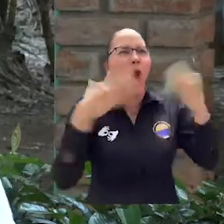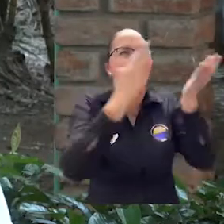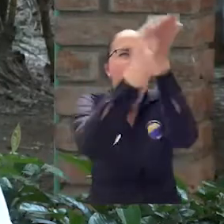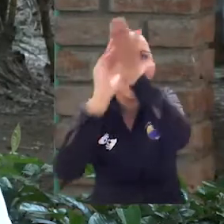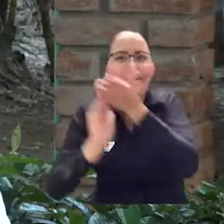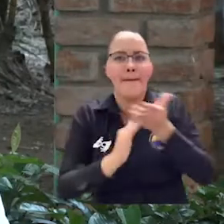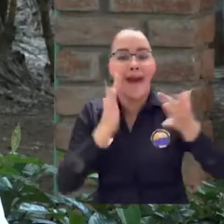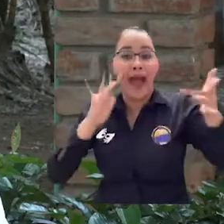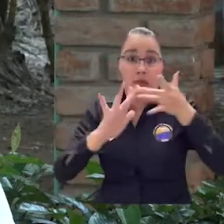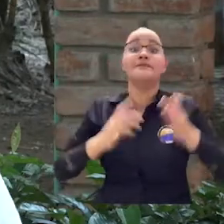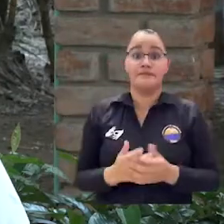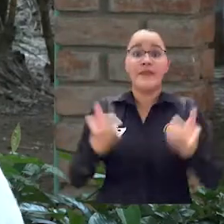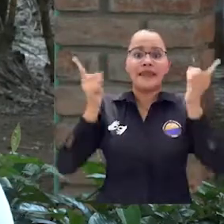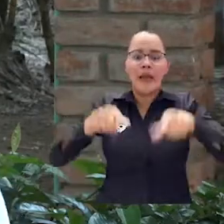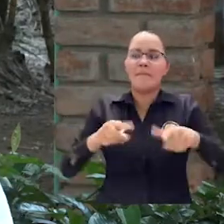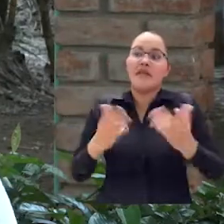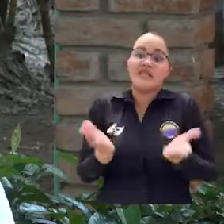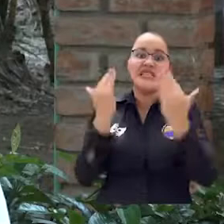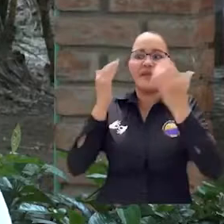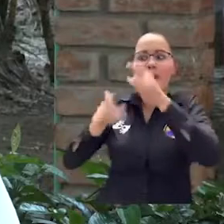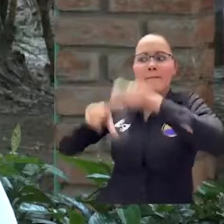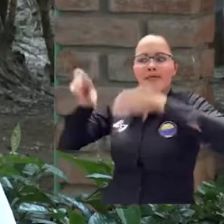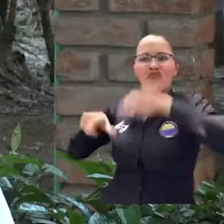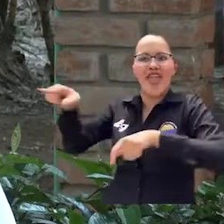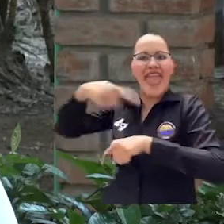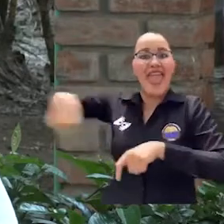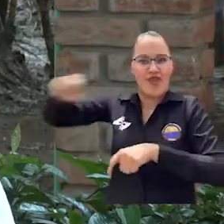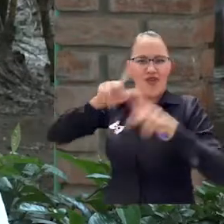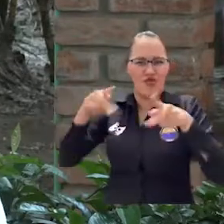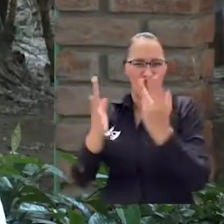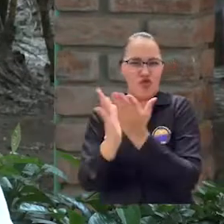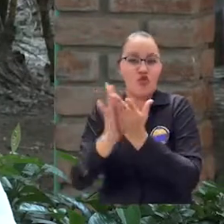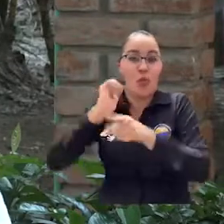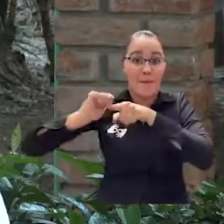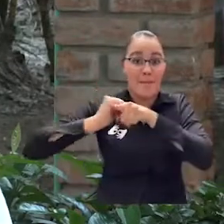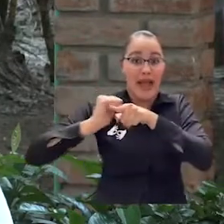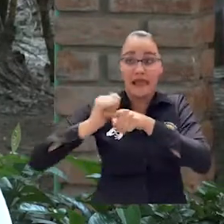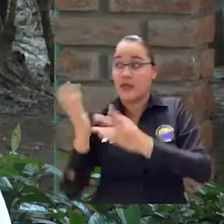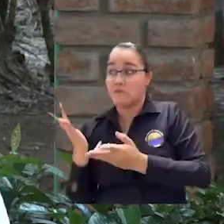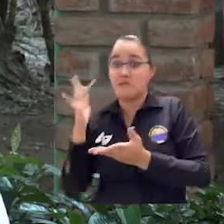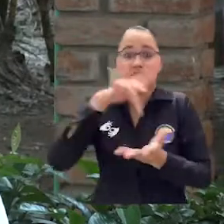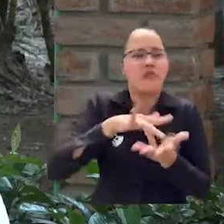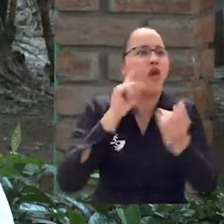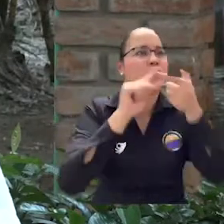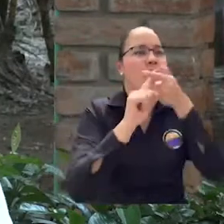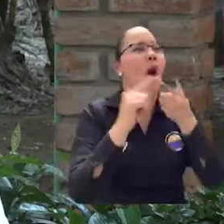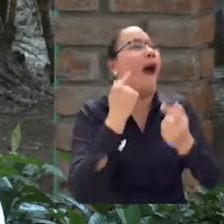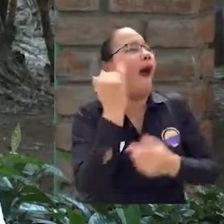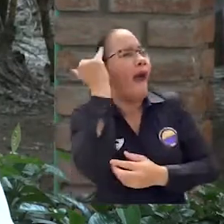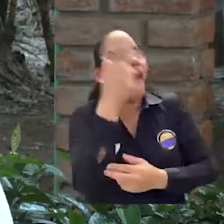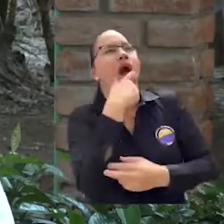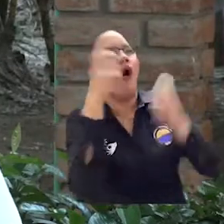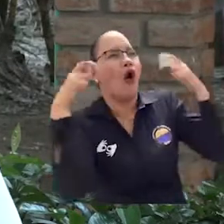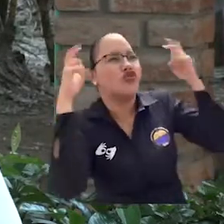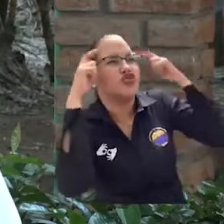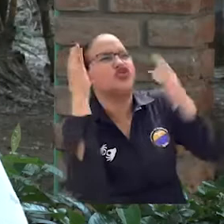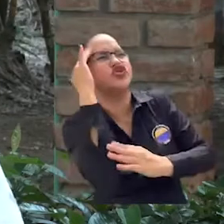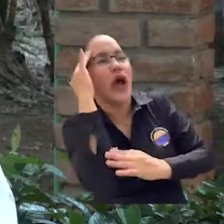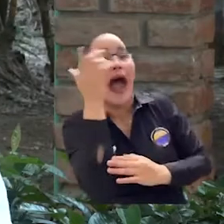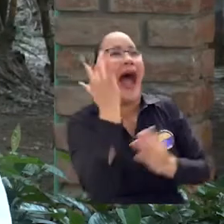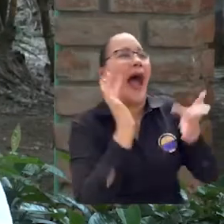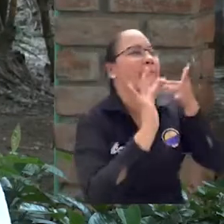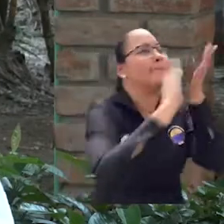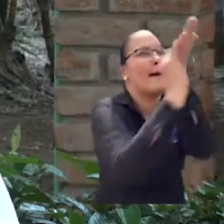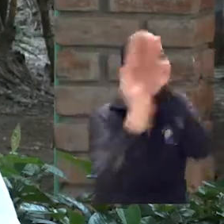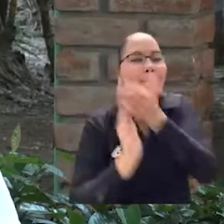importante el apoyo a través de practicantes que puedan venir y poner en práctica sus conocimientos y así